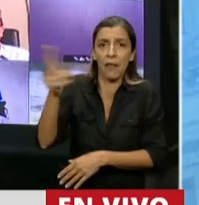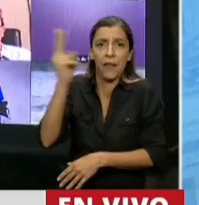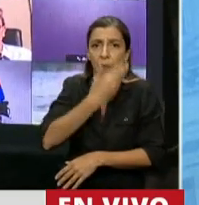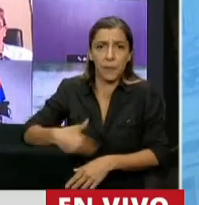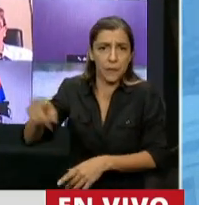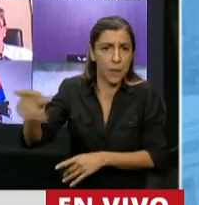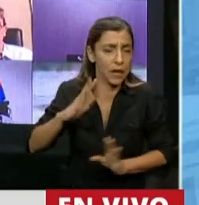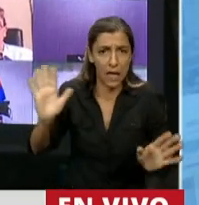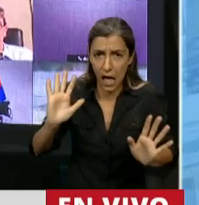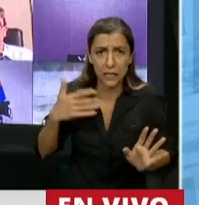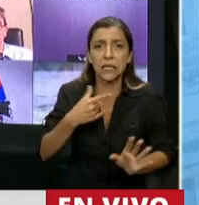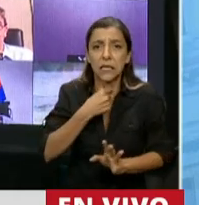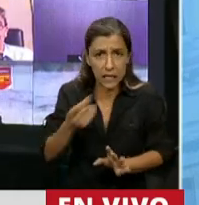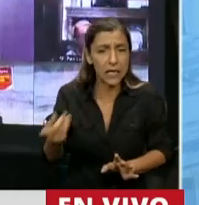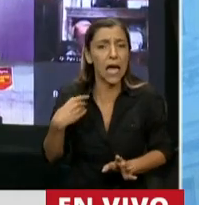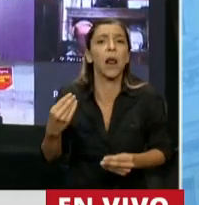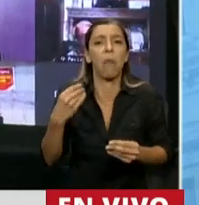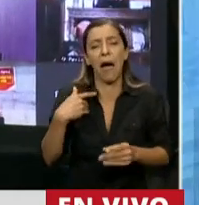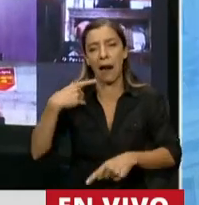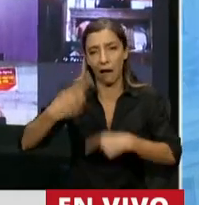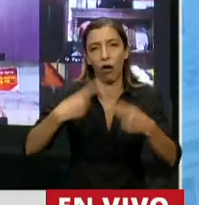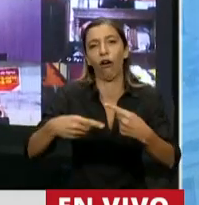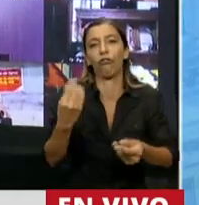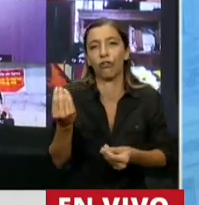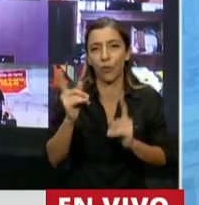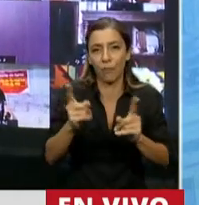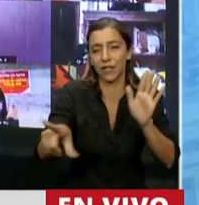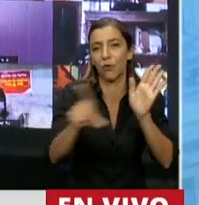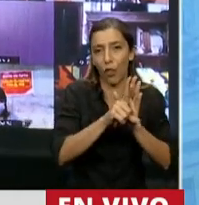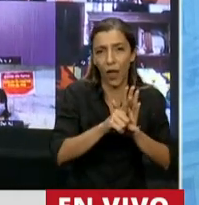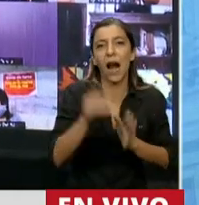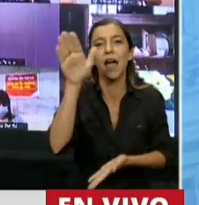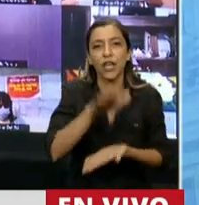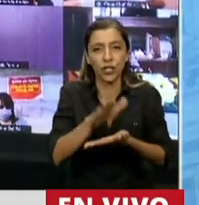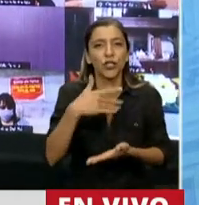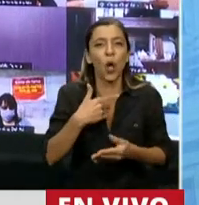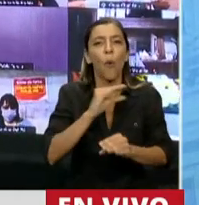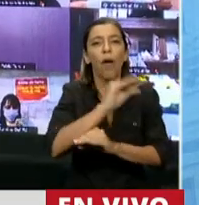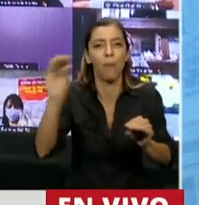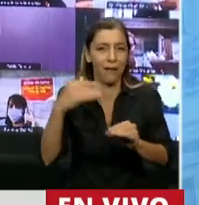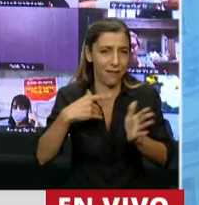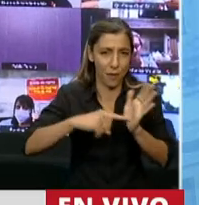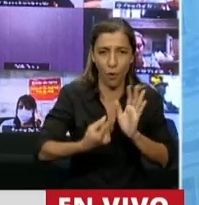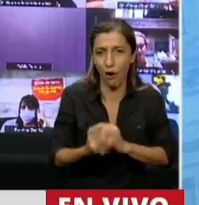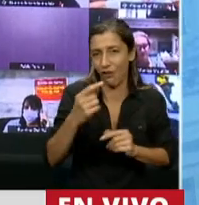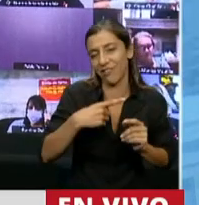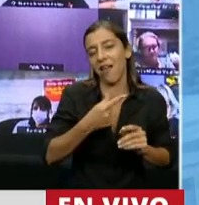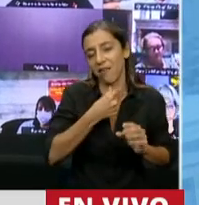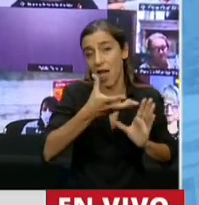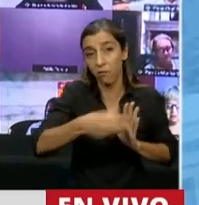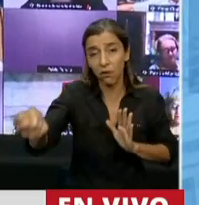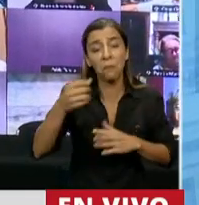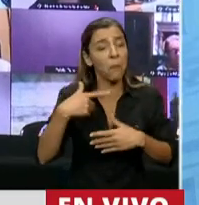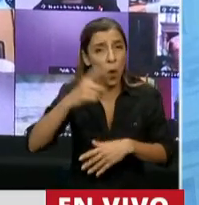la quita de la coparticipación de Buenos Aires, no tenemos ningún problema en discutirlo, pero existe la doctrina de los actos